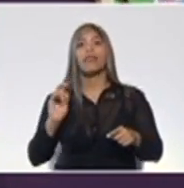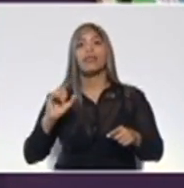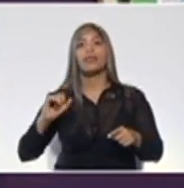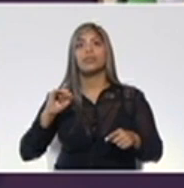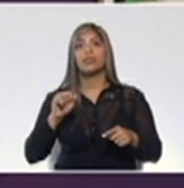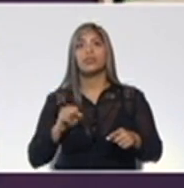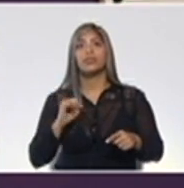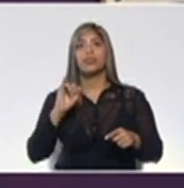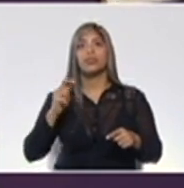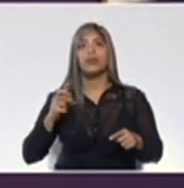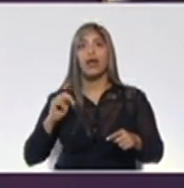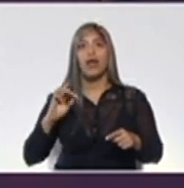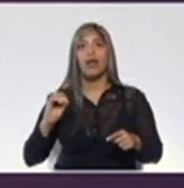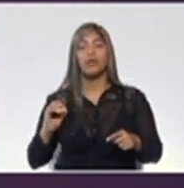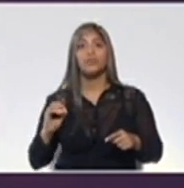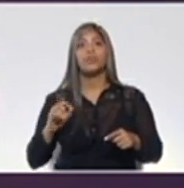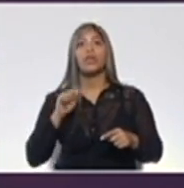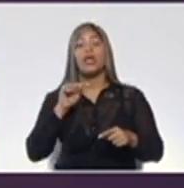los jugadores